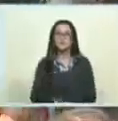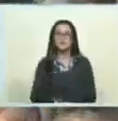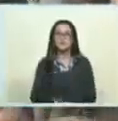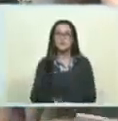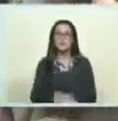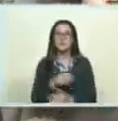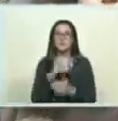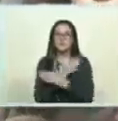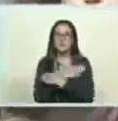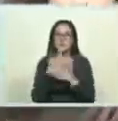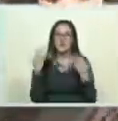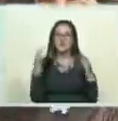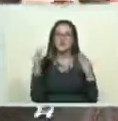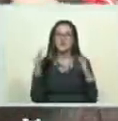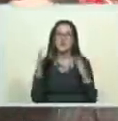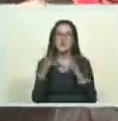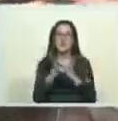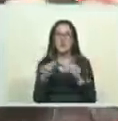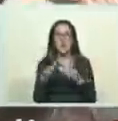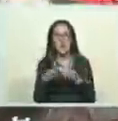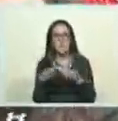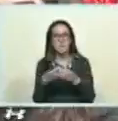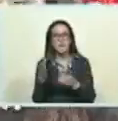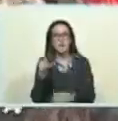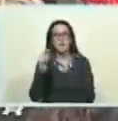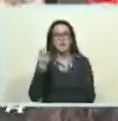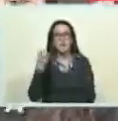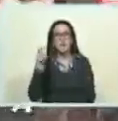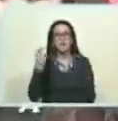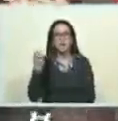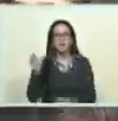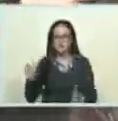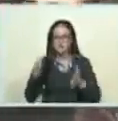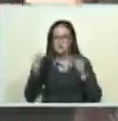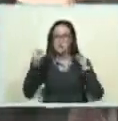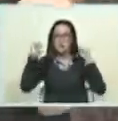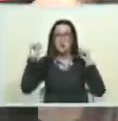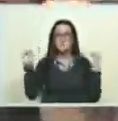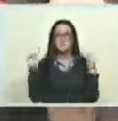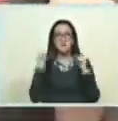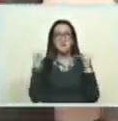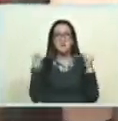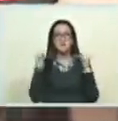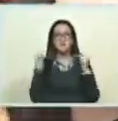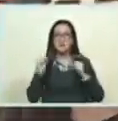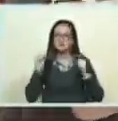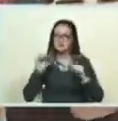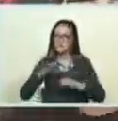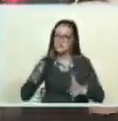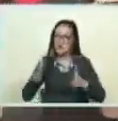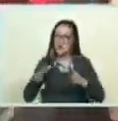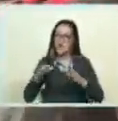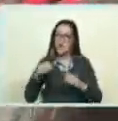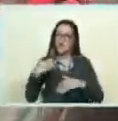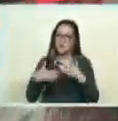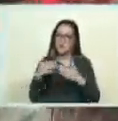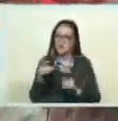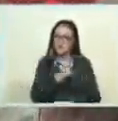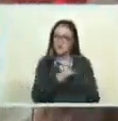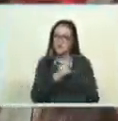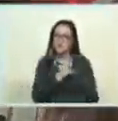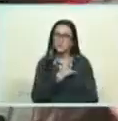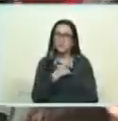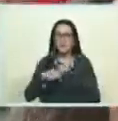las felicitaciones a nuestro compañero Toto, que tuvo ese triunfo allá en Mérida. Y vamos por encima, presidente, por la Universidad Productiva,